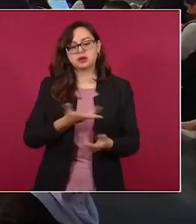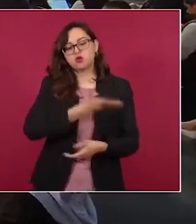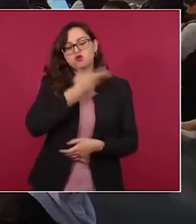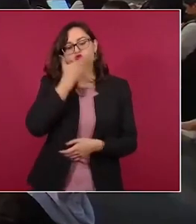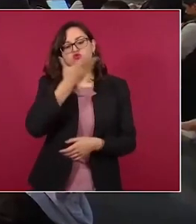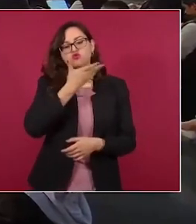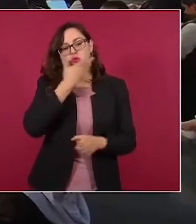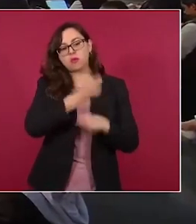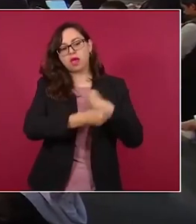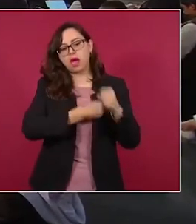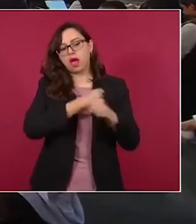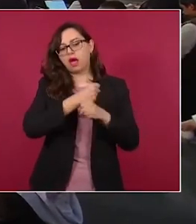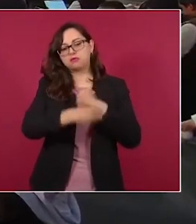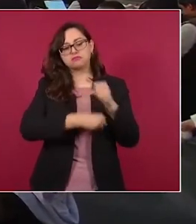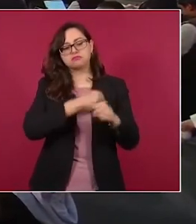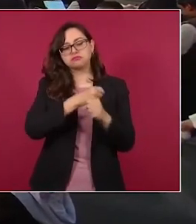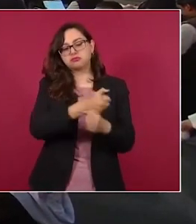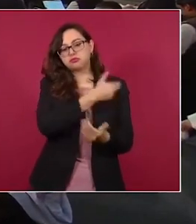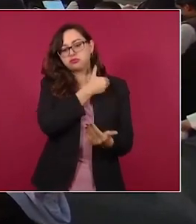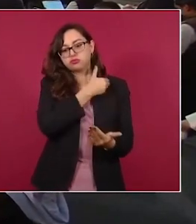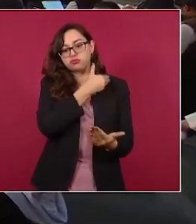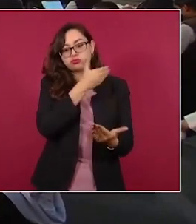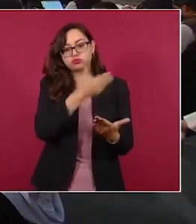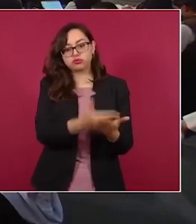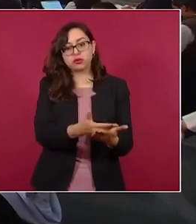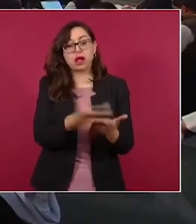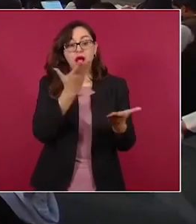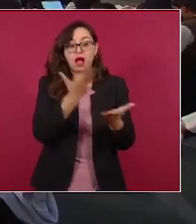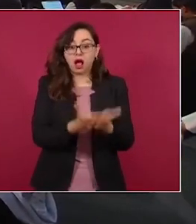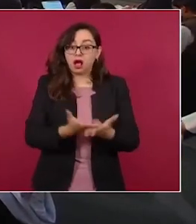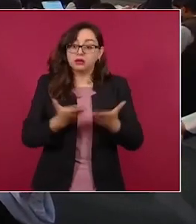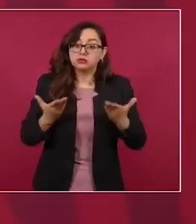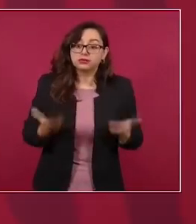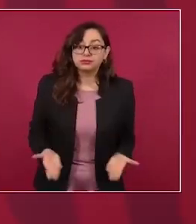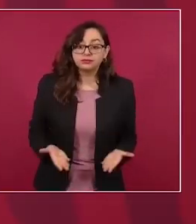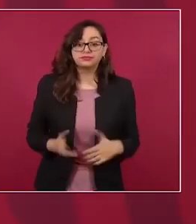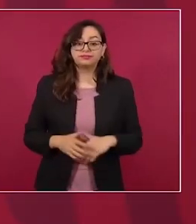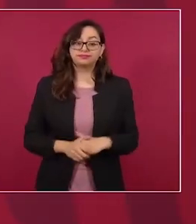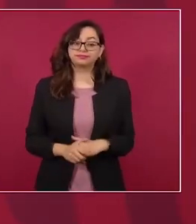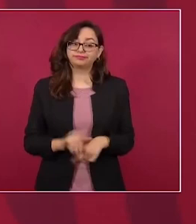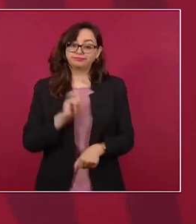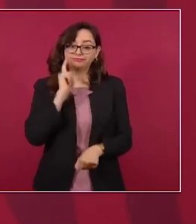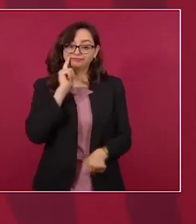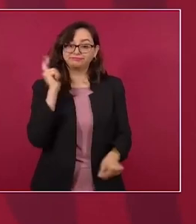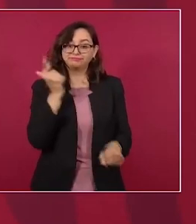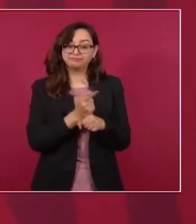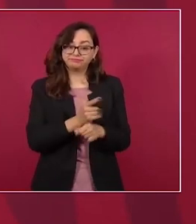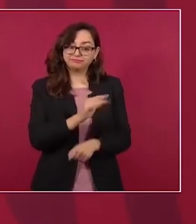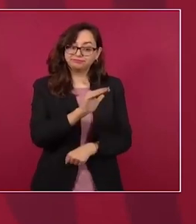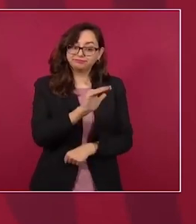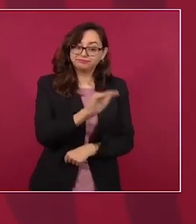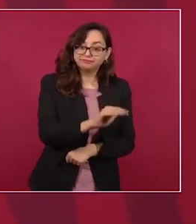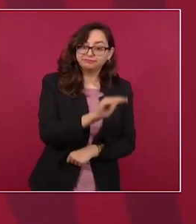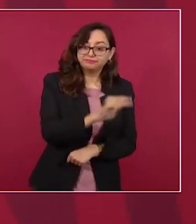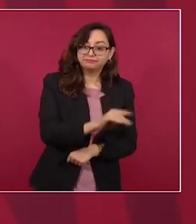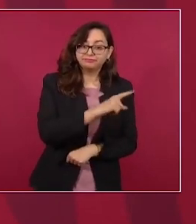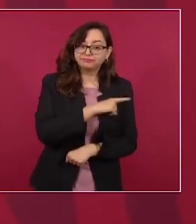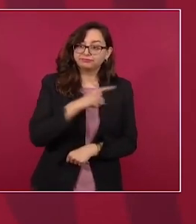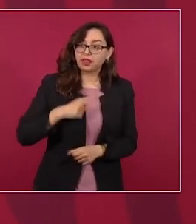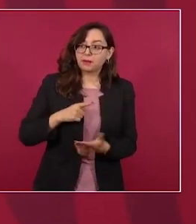y al final pues se les descubre. Además, tenían